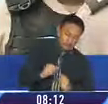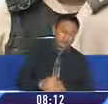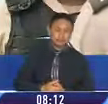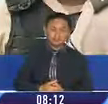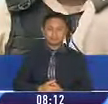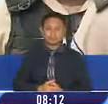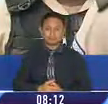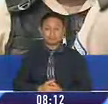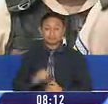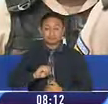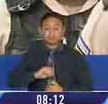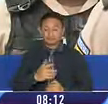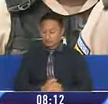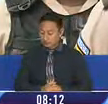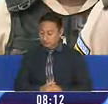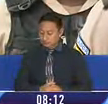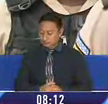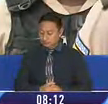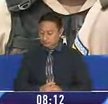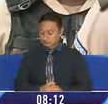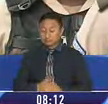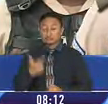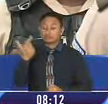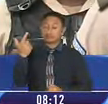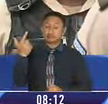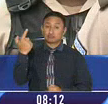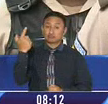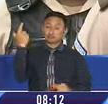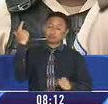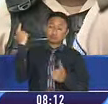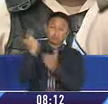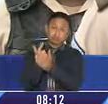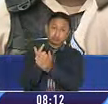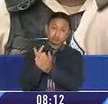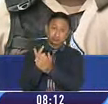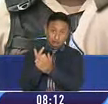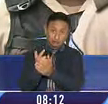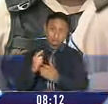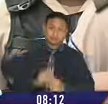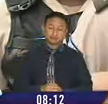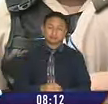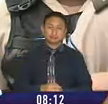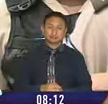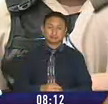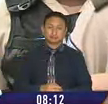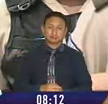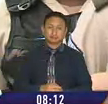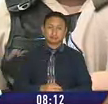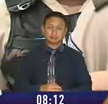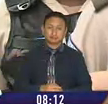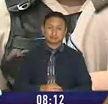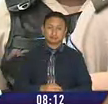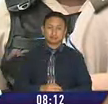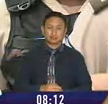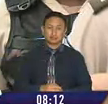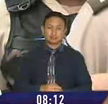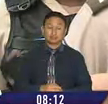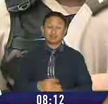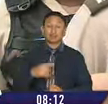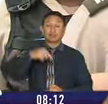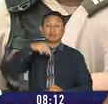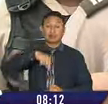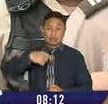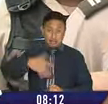Claro que sí, se logró decomisar un arma de fuego con su respectivo cargador, tres municiones cargadas y una munición ya servida, en la cual fue la que utilizaron